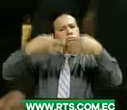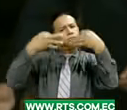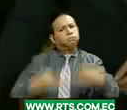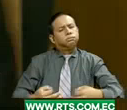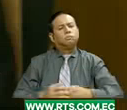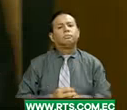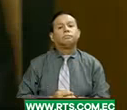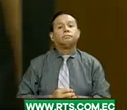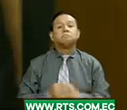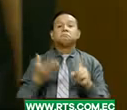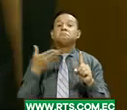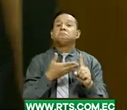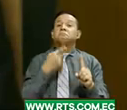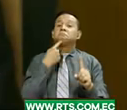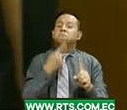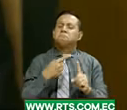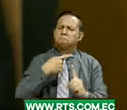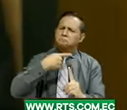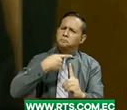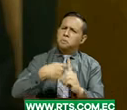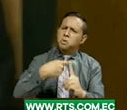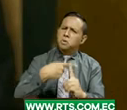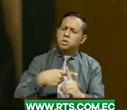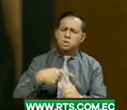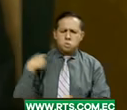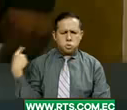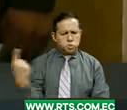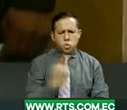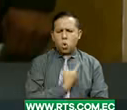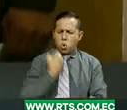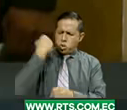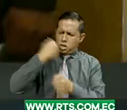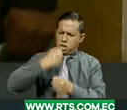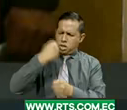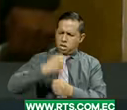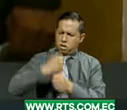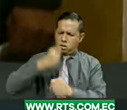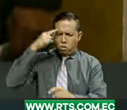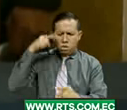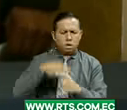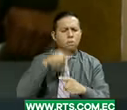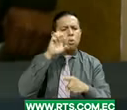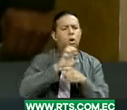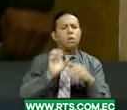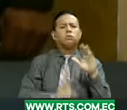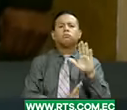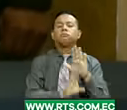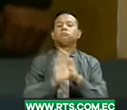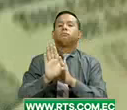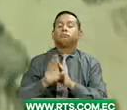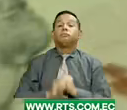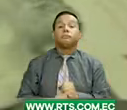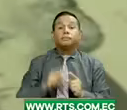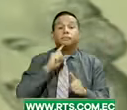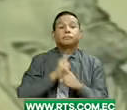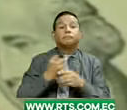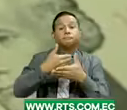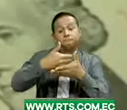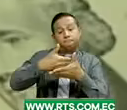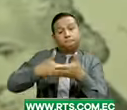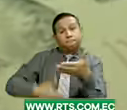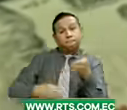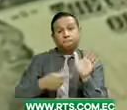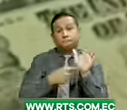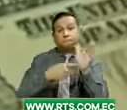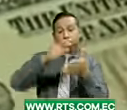se mostró optimista y dijo que trabajará por sacar adelante el país. En ese contexto, mediante decreto, se permitirá que sean retiradas del Buró de Crédito